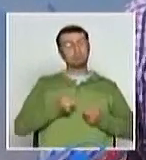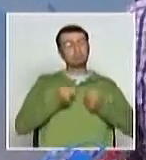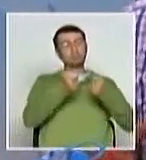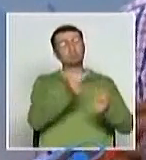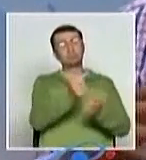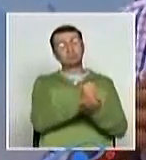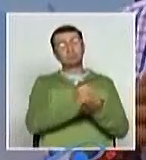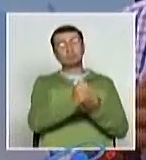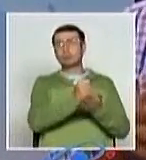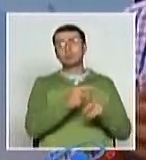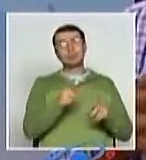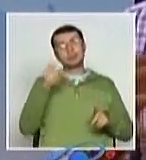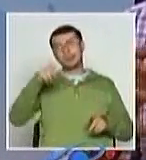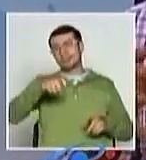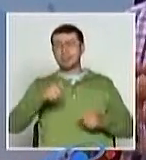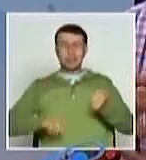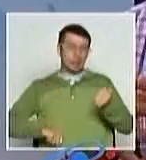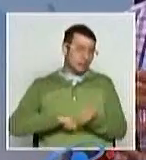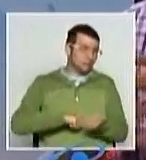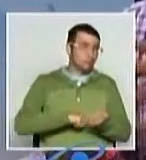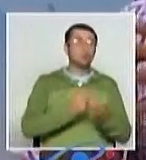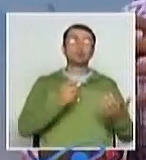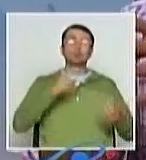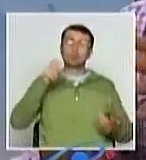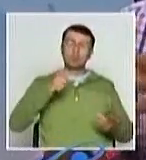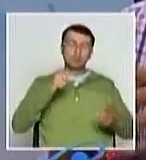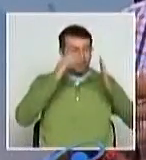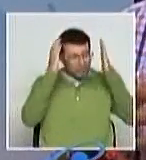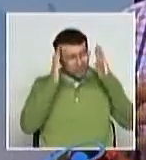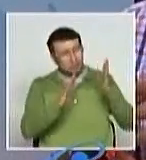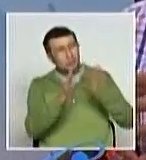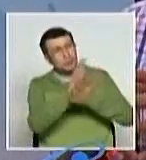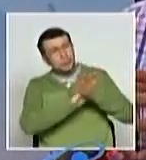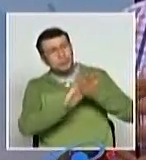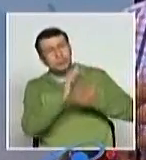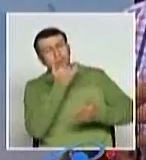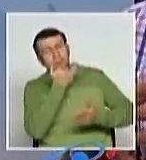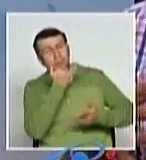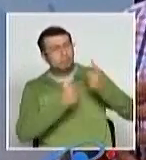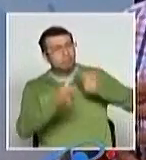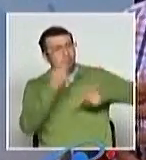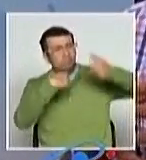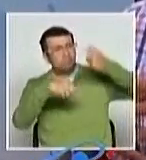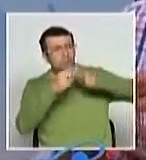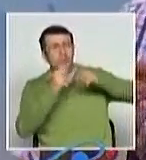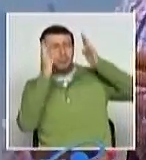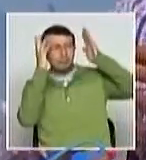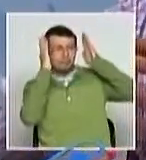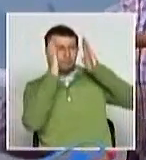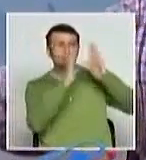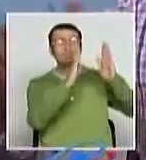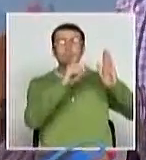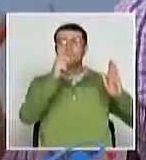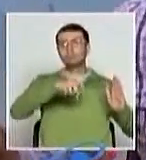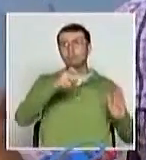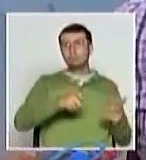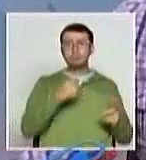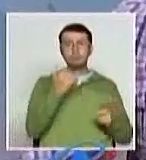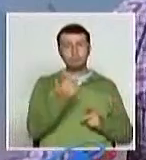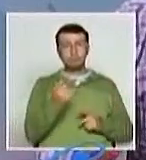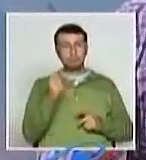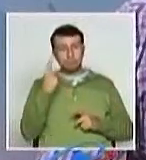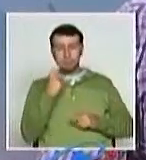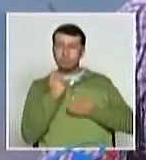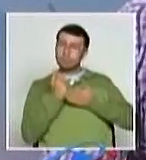necesitan es un apoyo un acompañamiento encontrar ese proceso patológico y hacerle ciertas